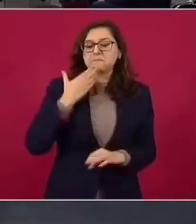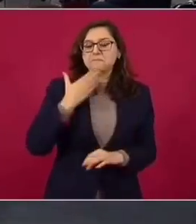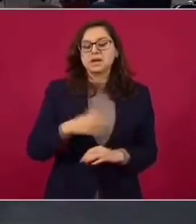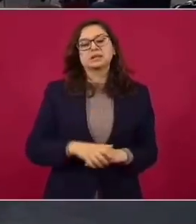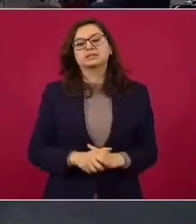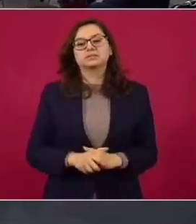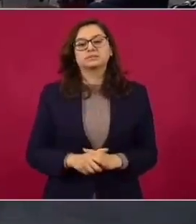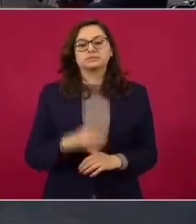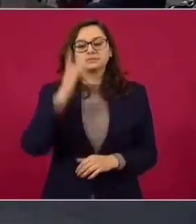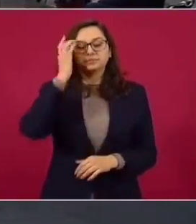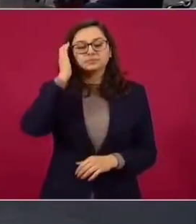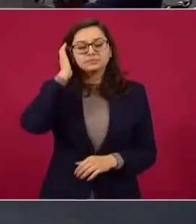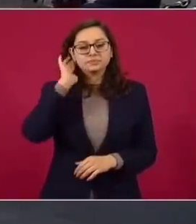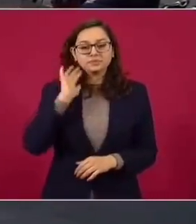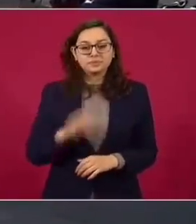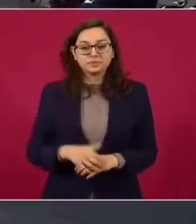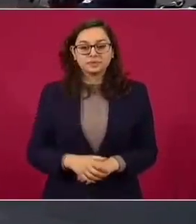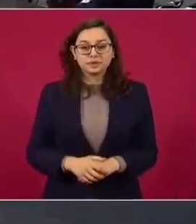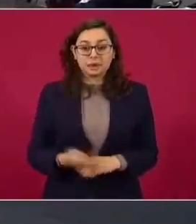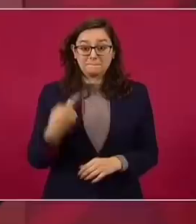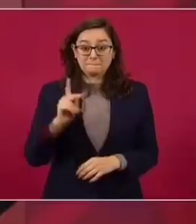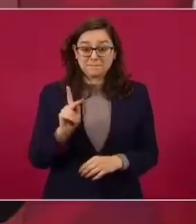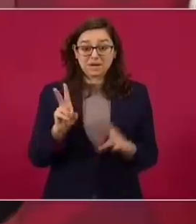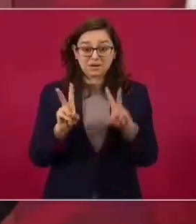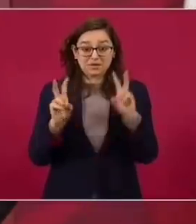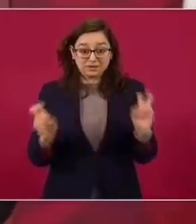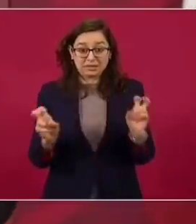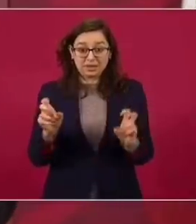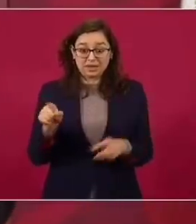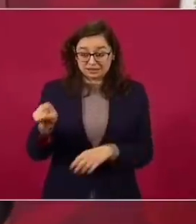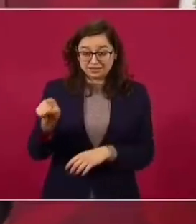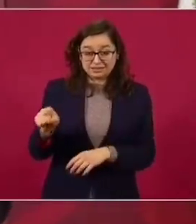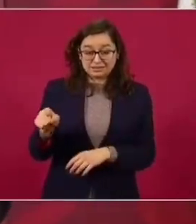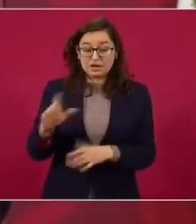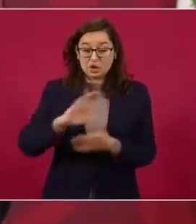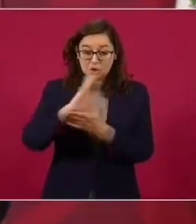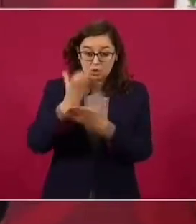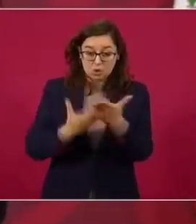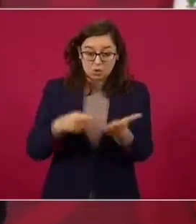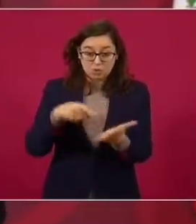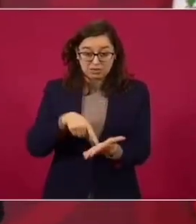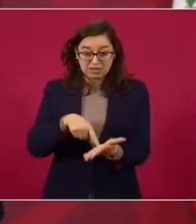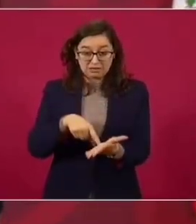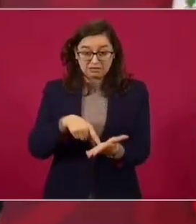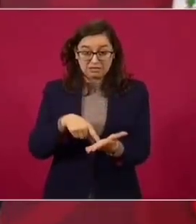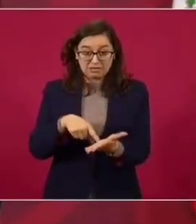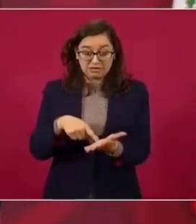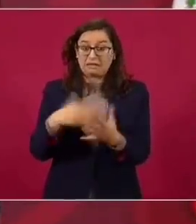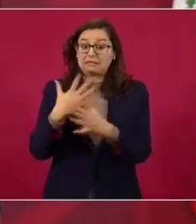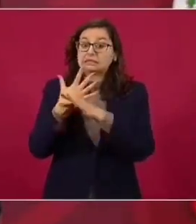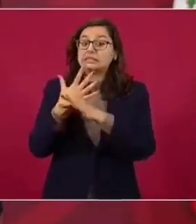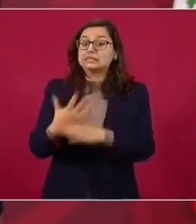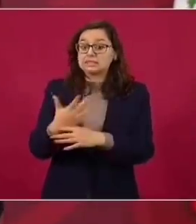Bueno, sí, pero en el caso de Burgos, el contrato supuestamente era para extraer más